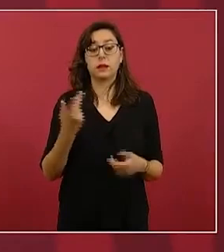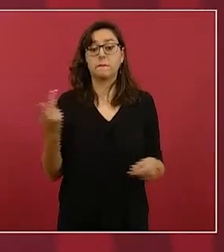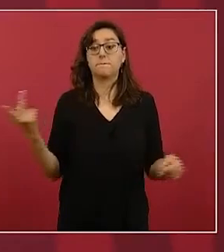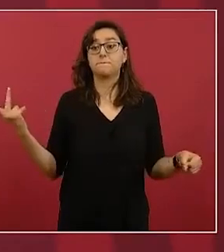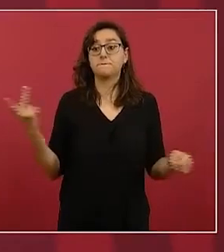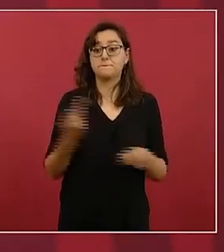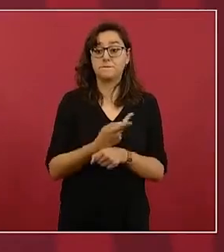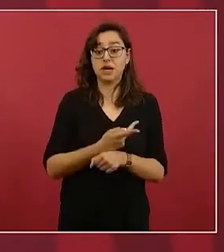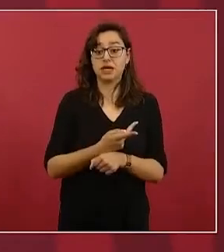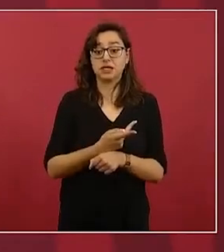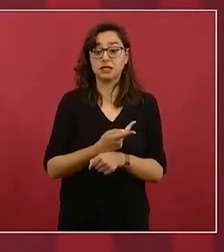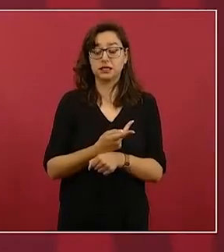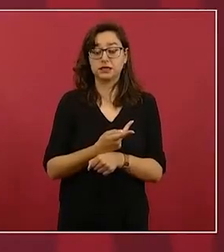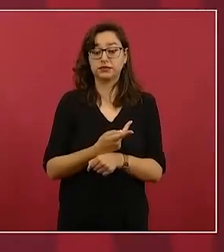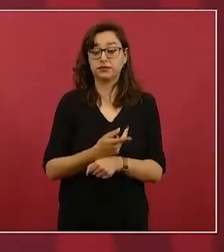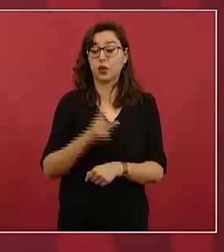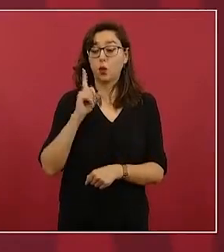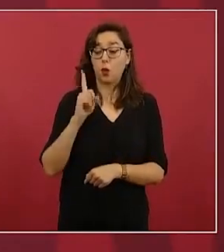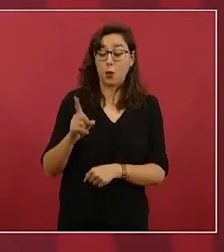desde entonces